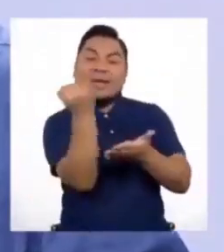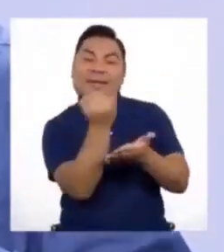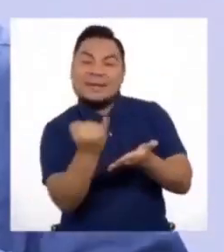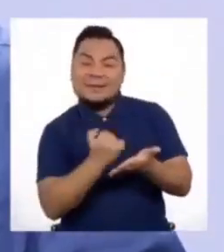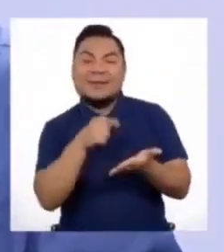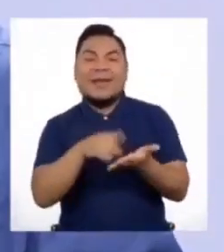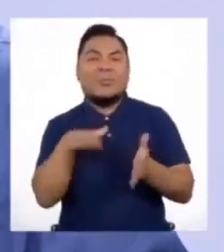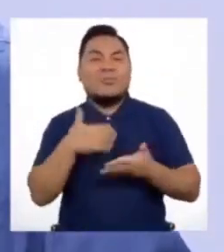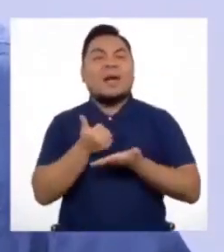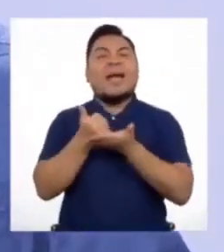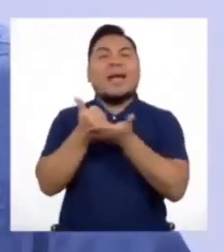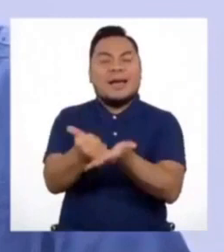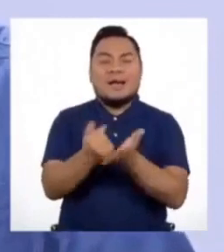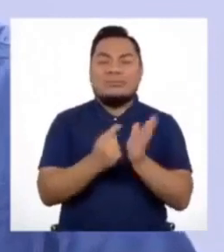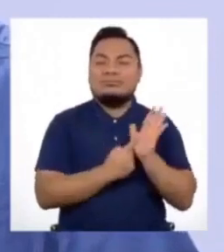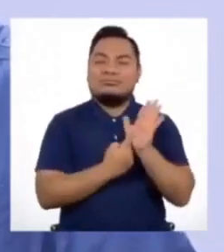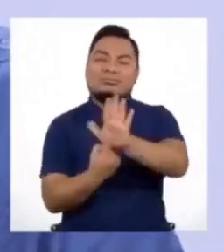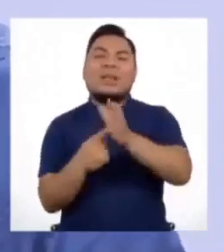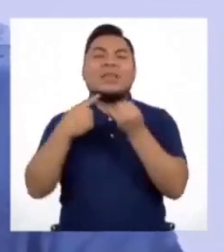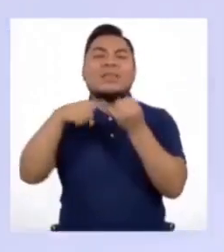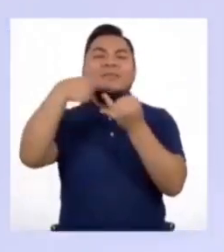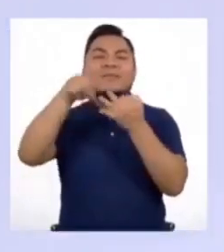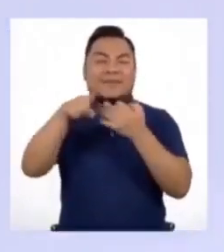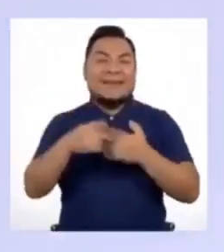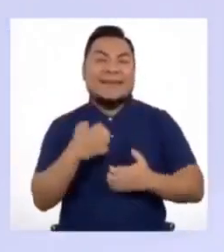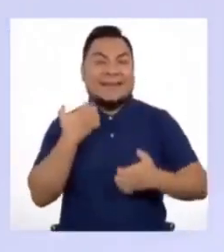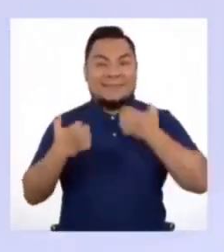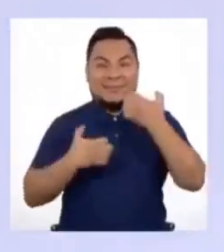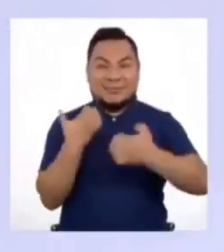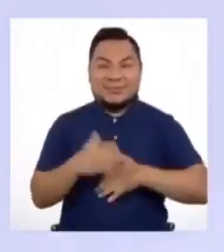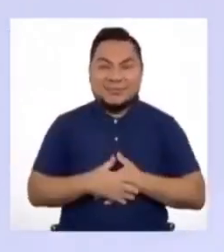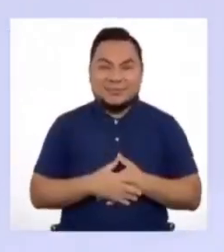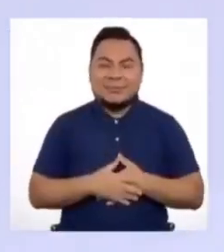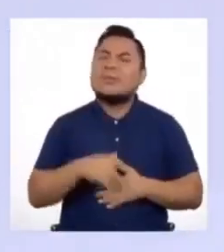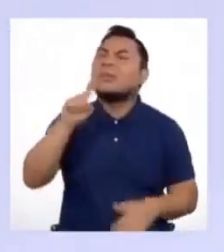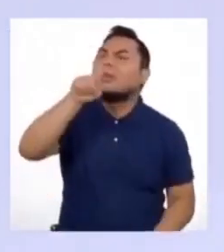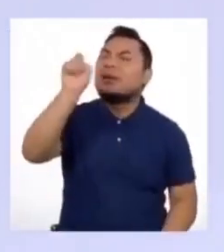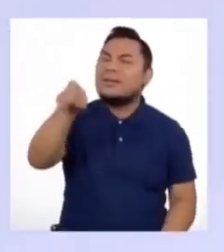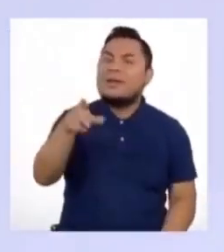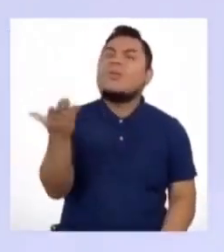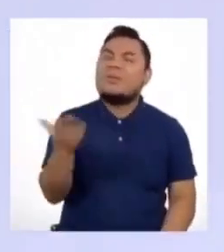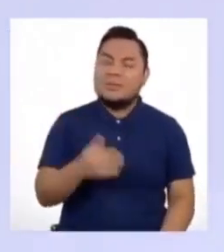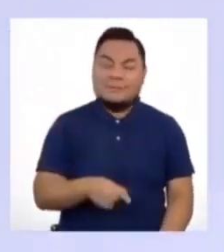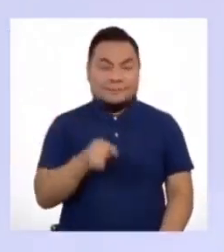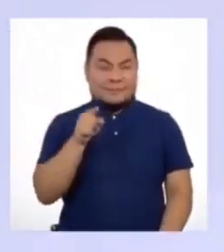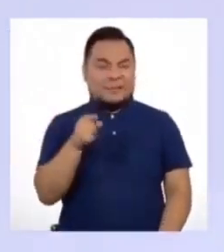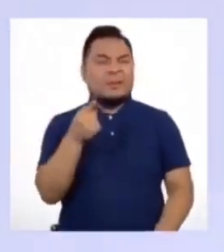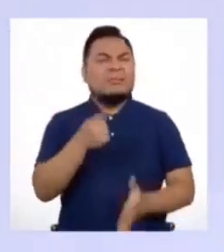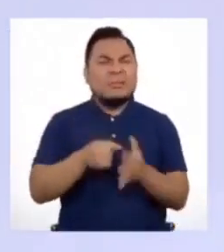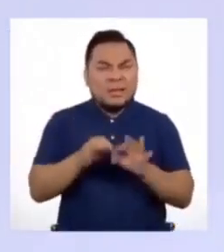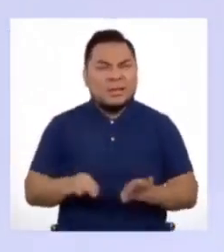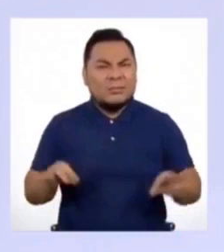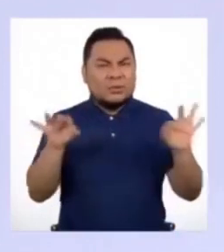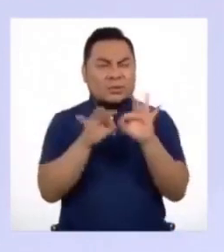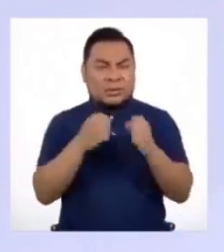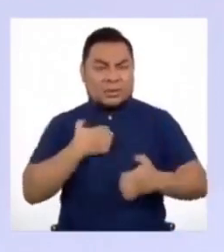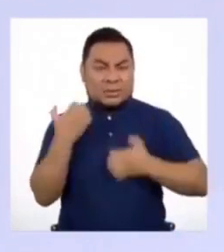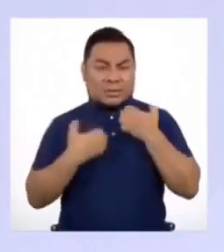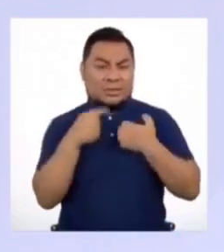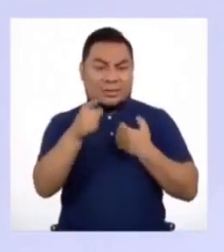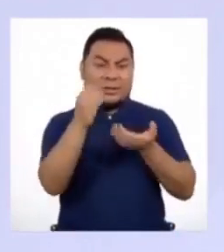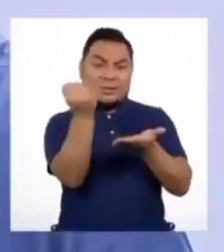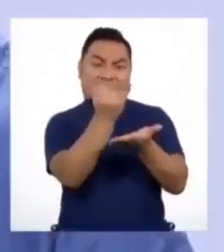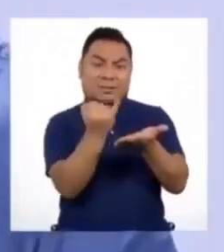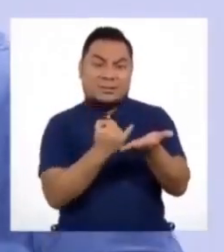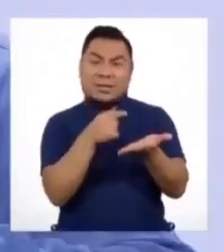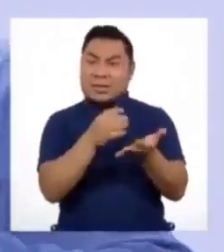ayudará a representar diversas emociones. Y tengo otra pregunta. ¿Qué tan importantes son las emociones en una obra